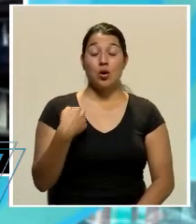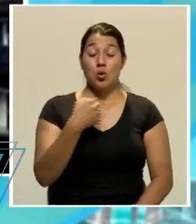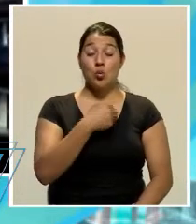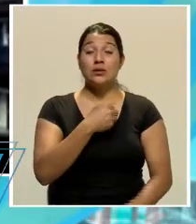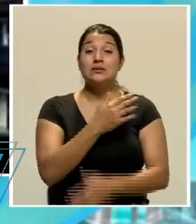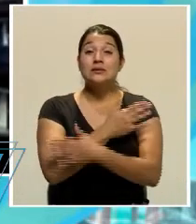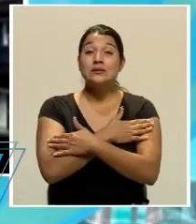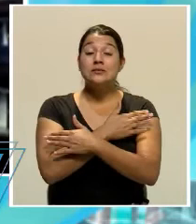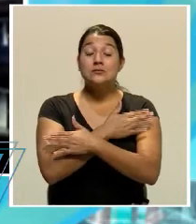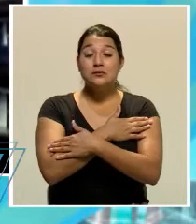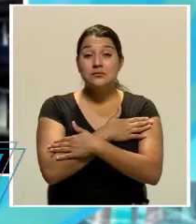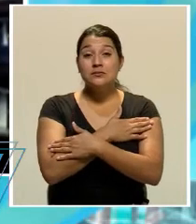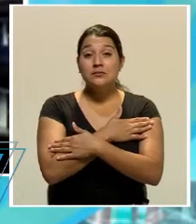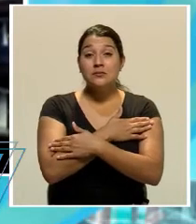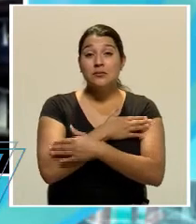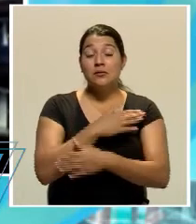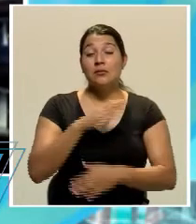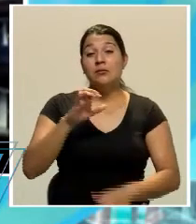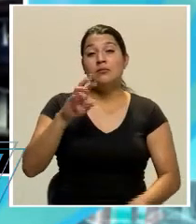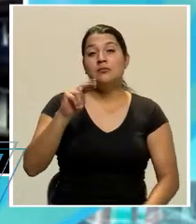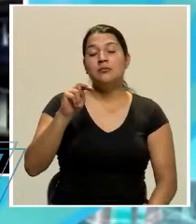nuestro querido anfitrión,